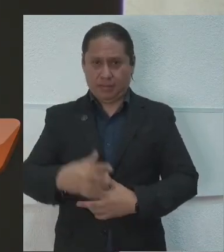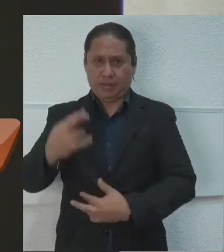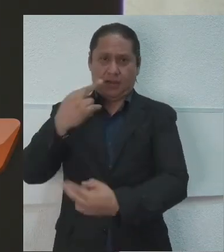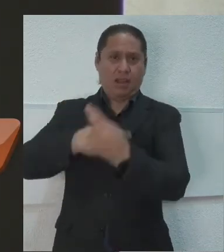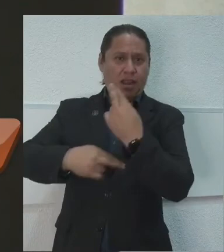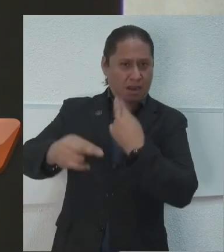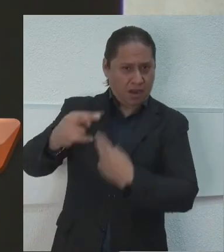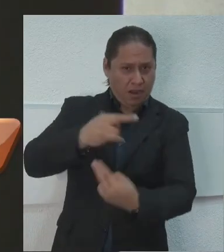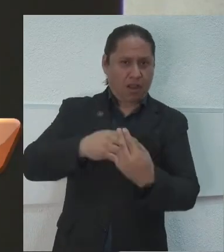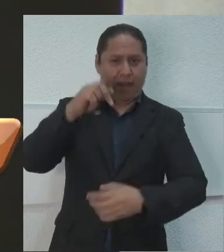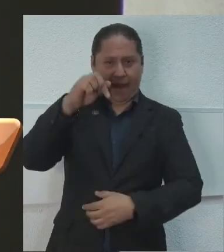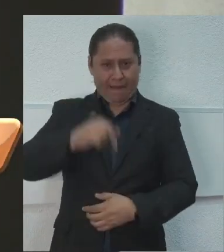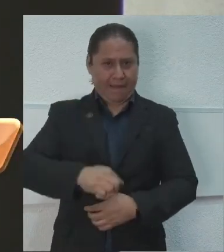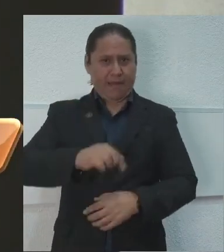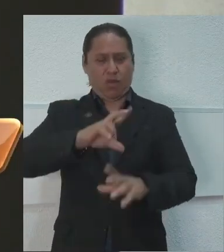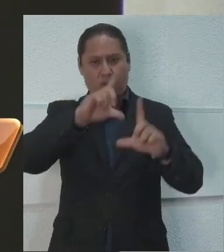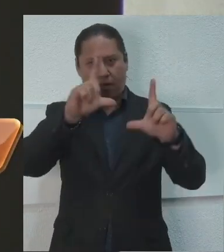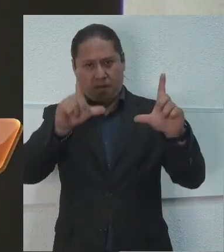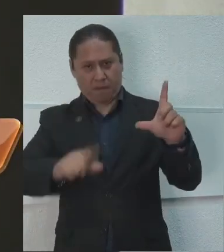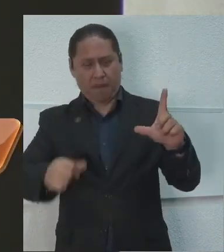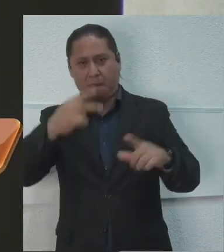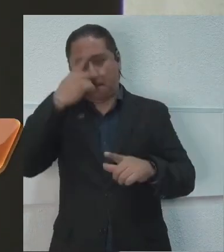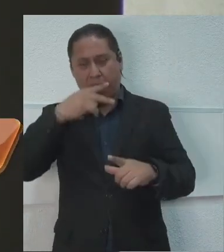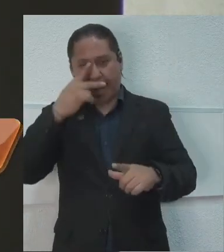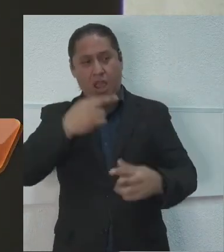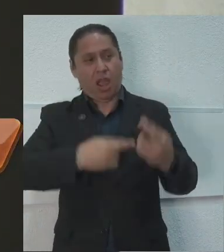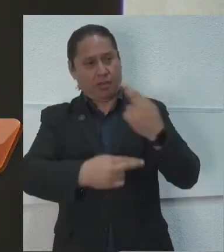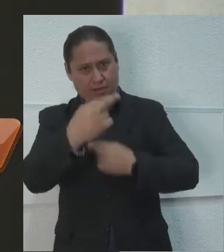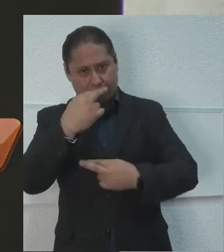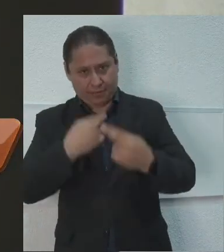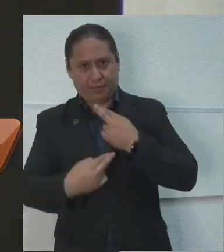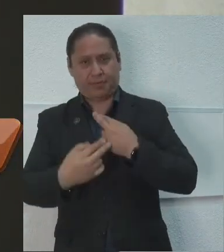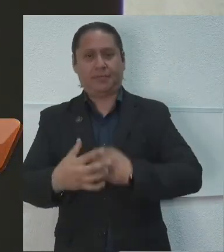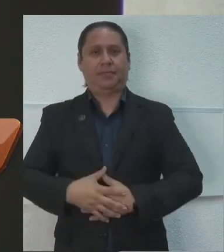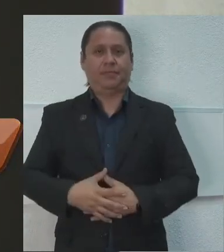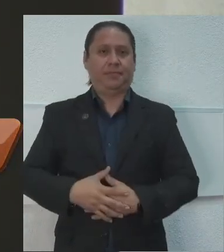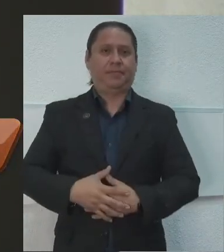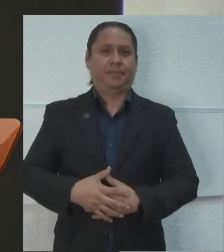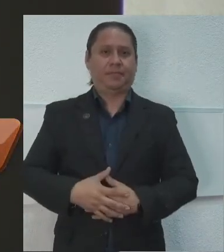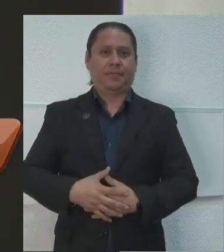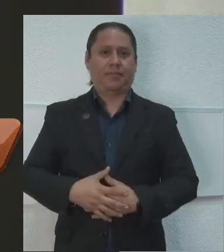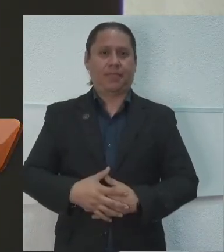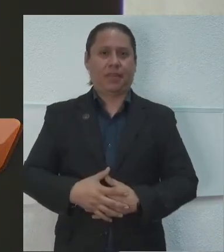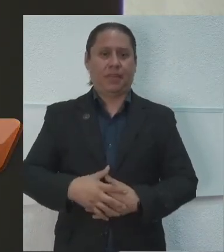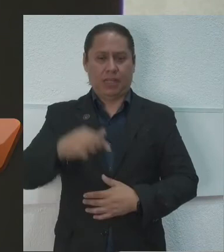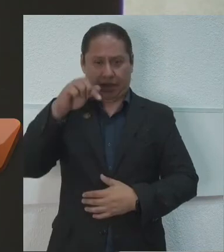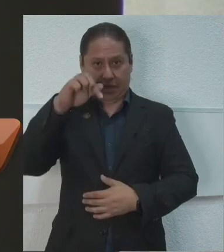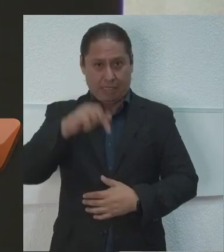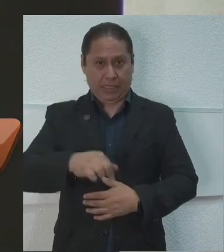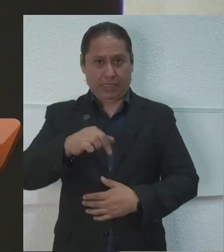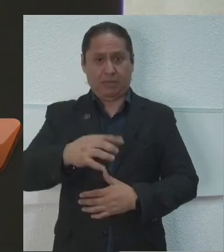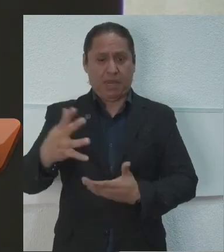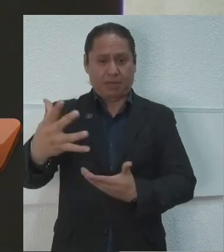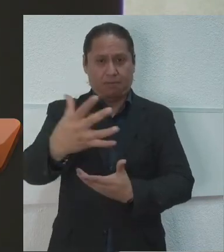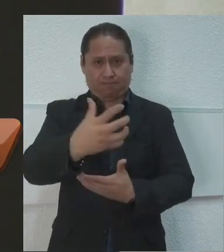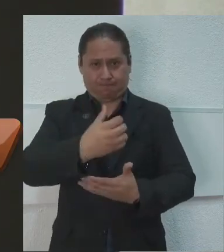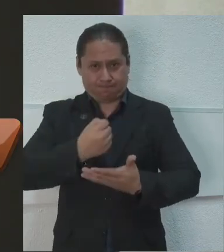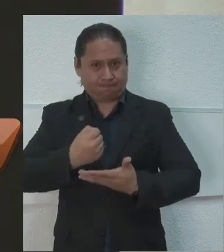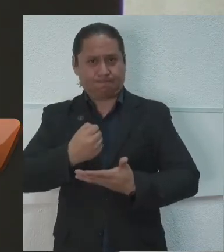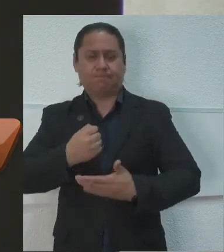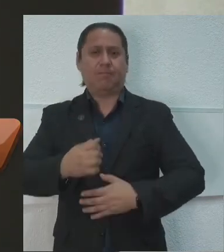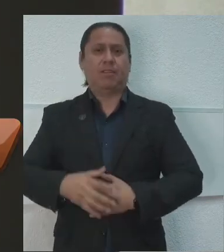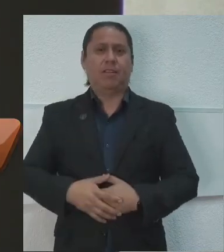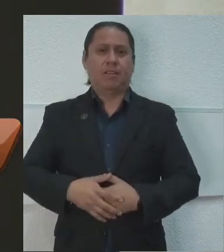regresara a nuestro país, a los mexicanos, la potestad sobre esa industria, y la